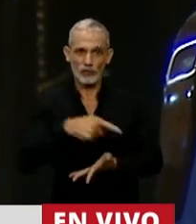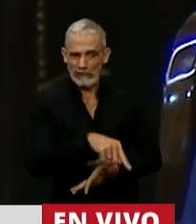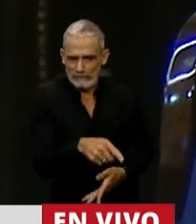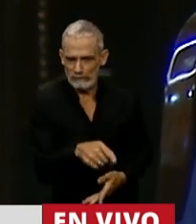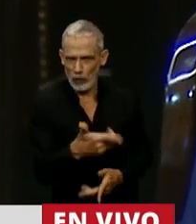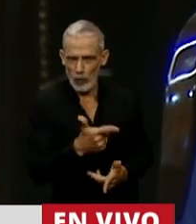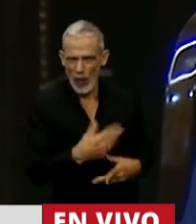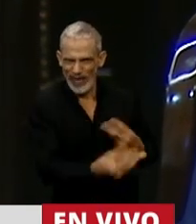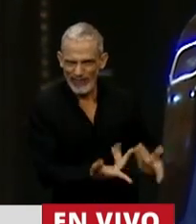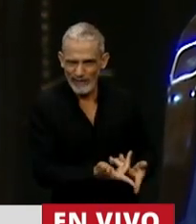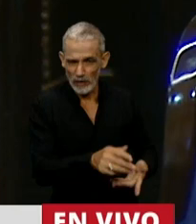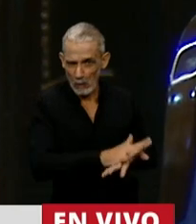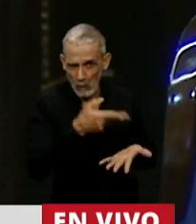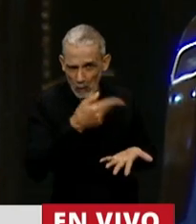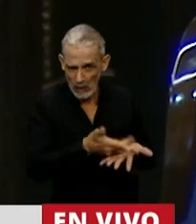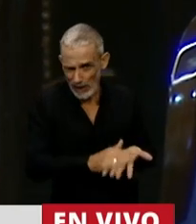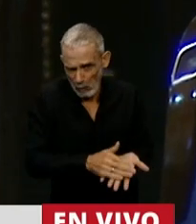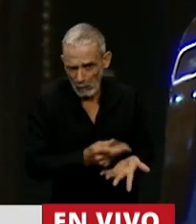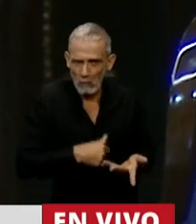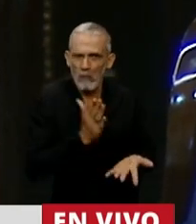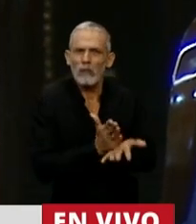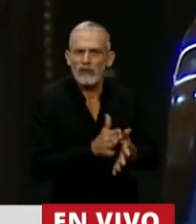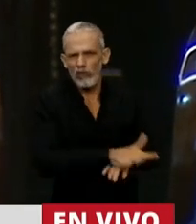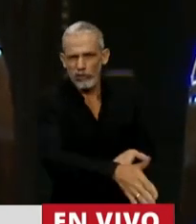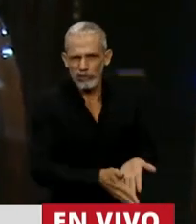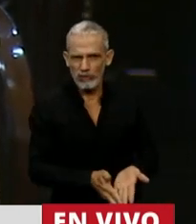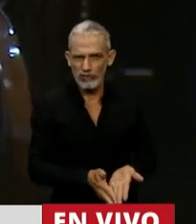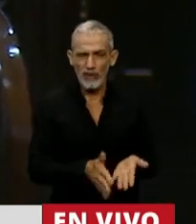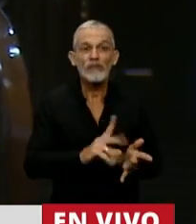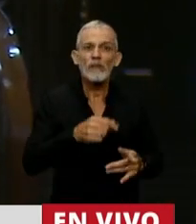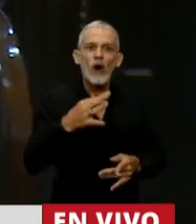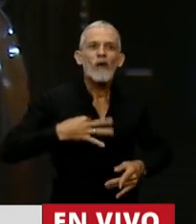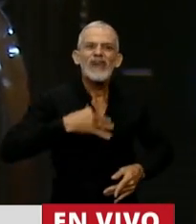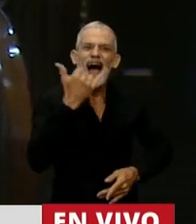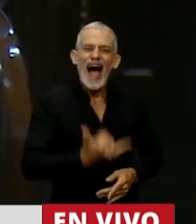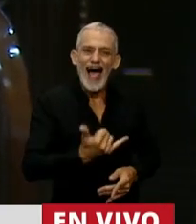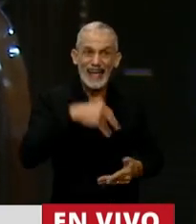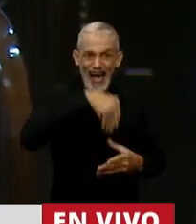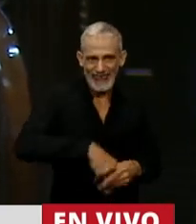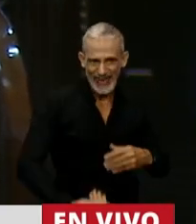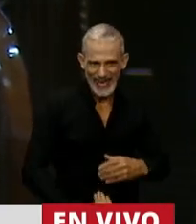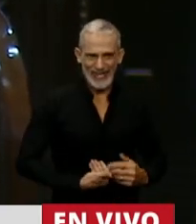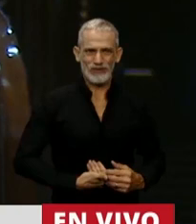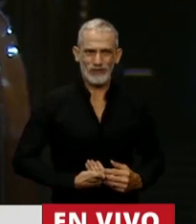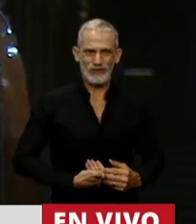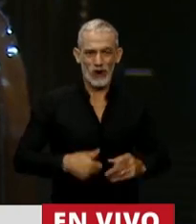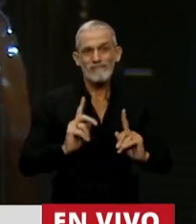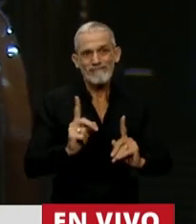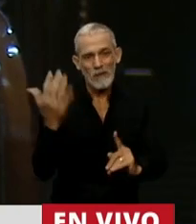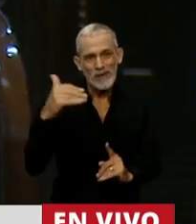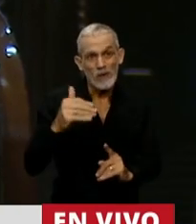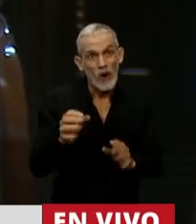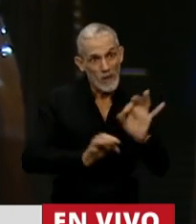están en presencia física, pero están en vida intrauterina, como los fundamentos